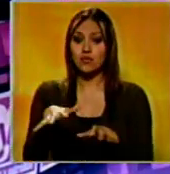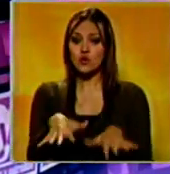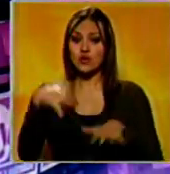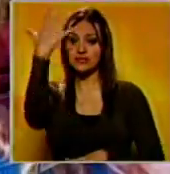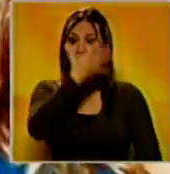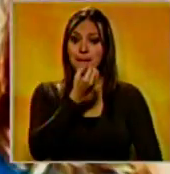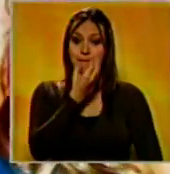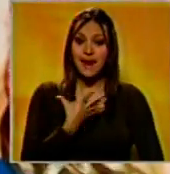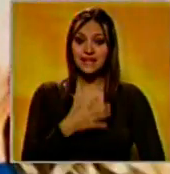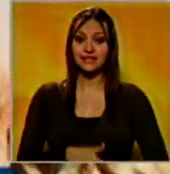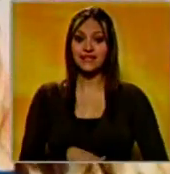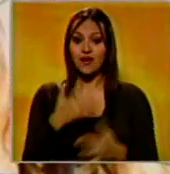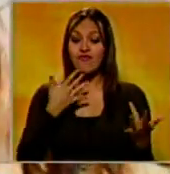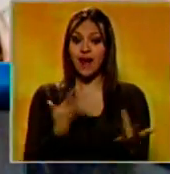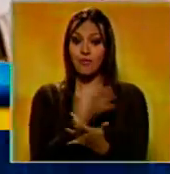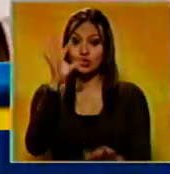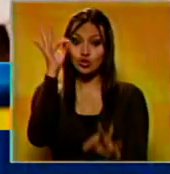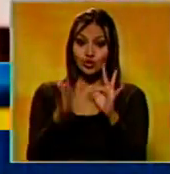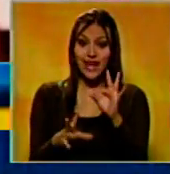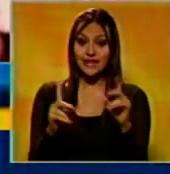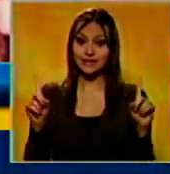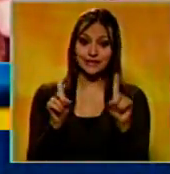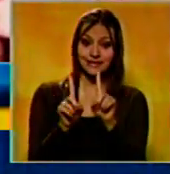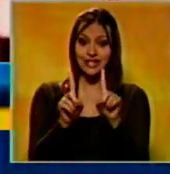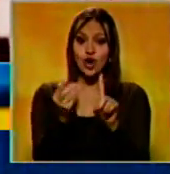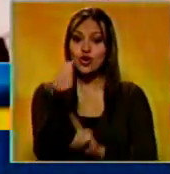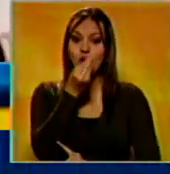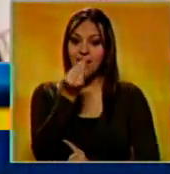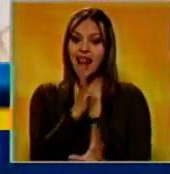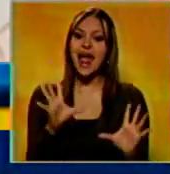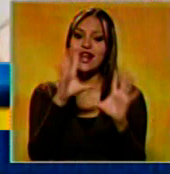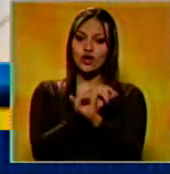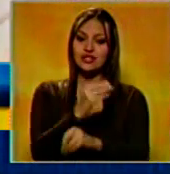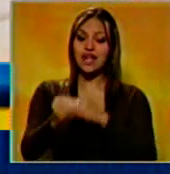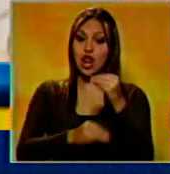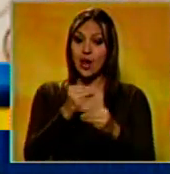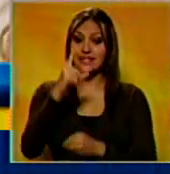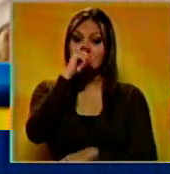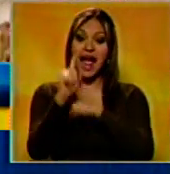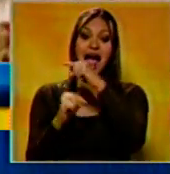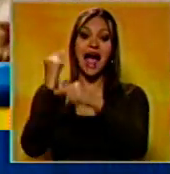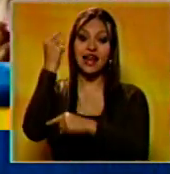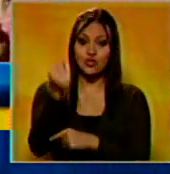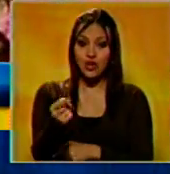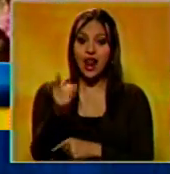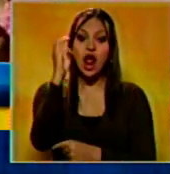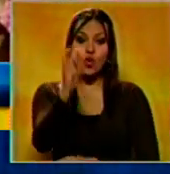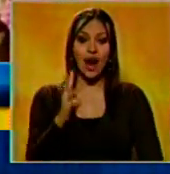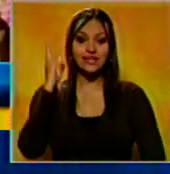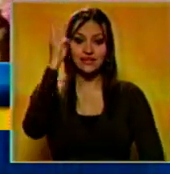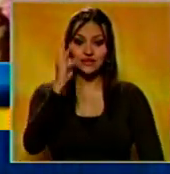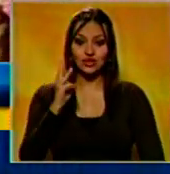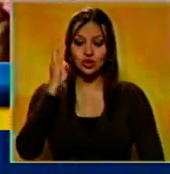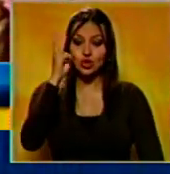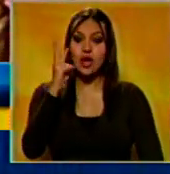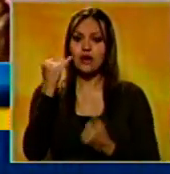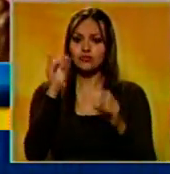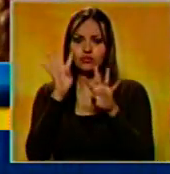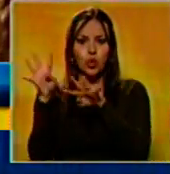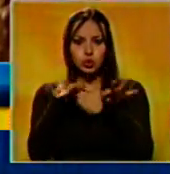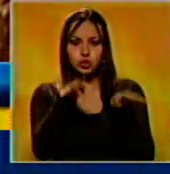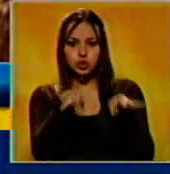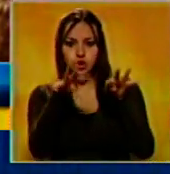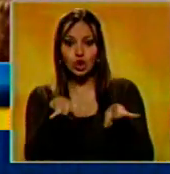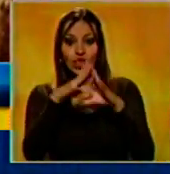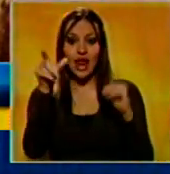Casa Blanca. Las famosas coincidieron en la tradicional cena de corresponsales que se celebra anualmente en Washington, logrando acaparar toda